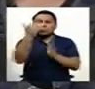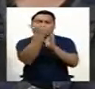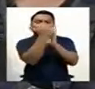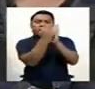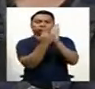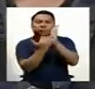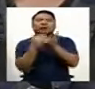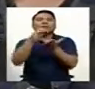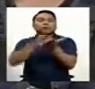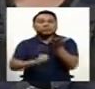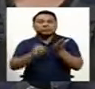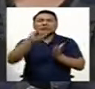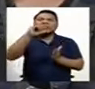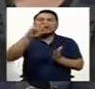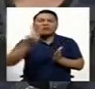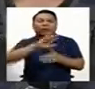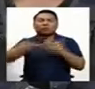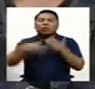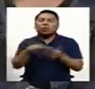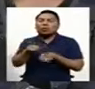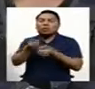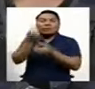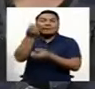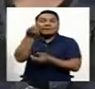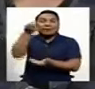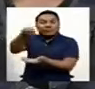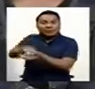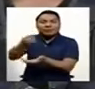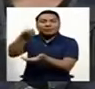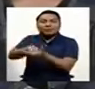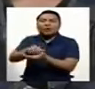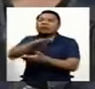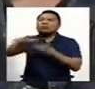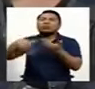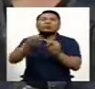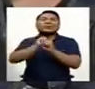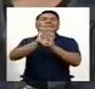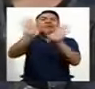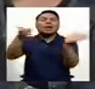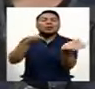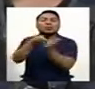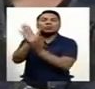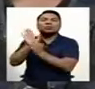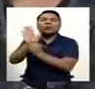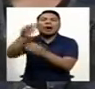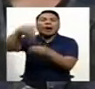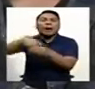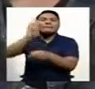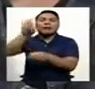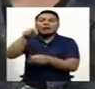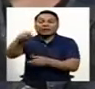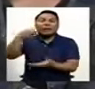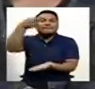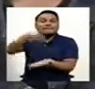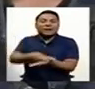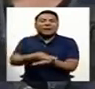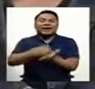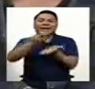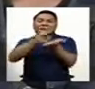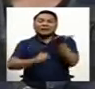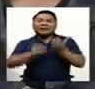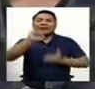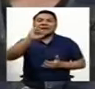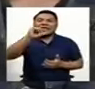tributarias. Todos sus ingresos han sido bancarizados y han pagado impuestos tanto en el